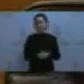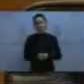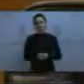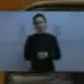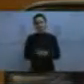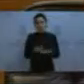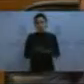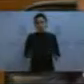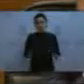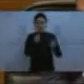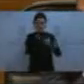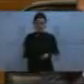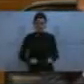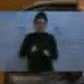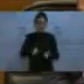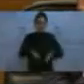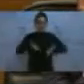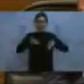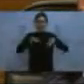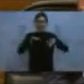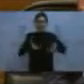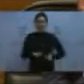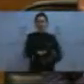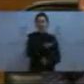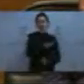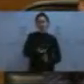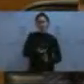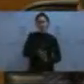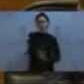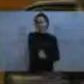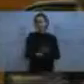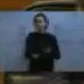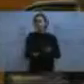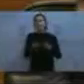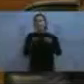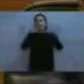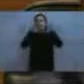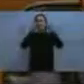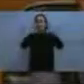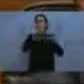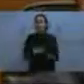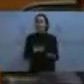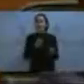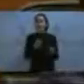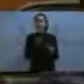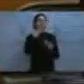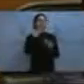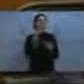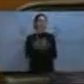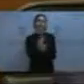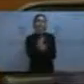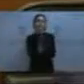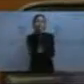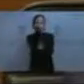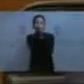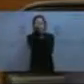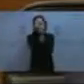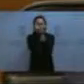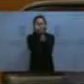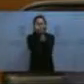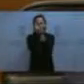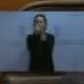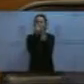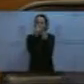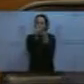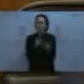por lo tanto, defendámoslas siempre. Pero volviendo a la cuestión de la que tratamos, le agradezco la explicación detallada que hace de este plan